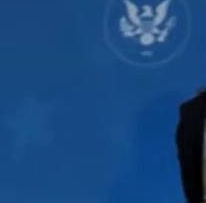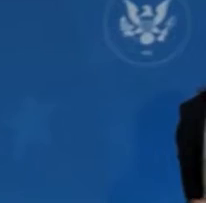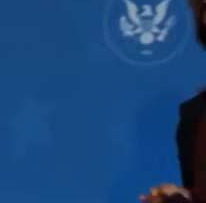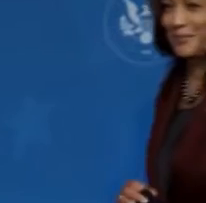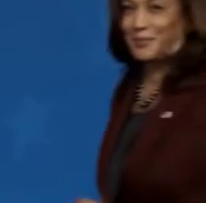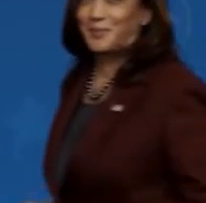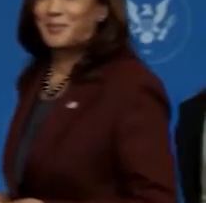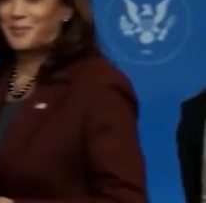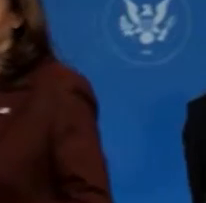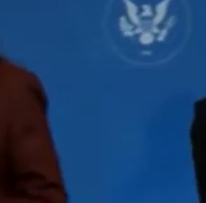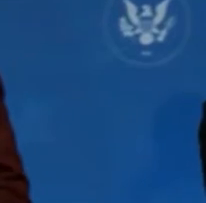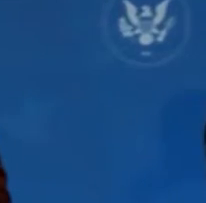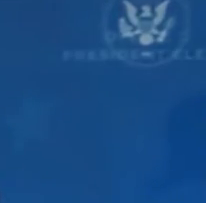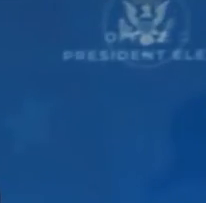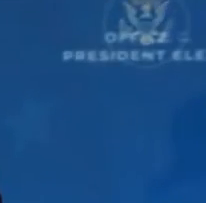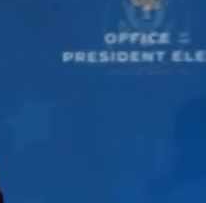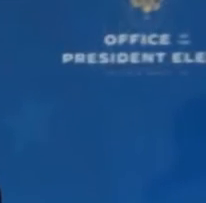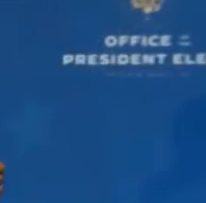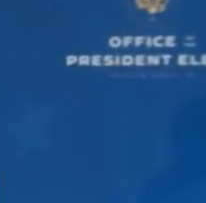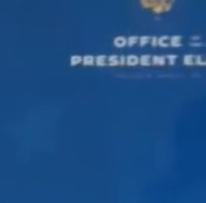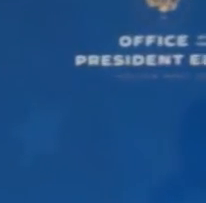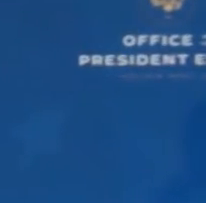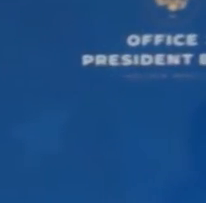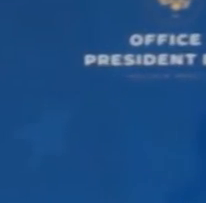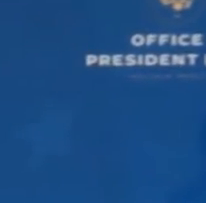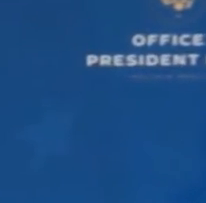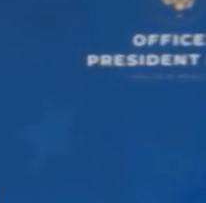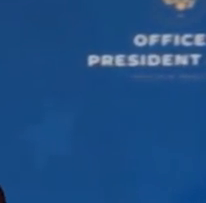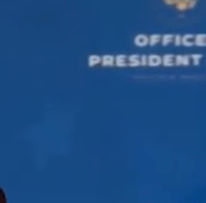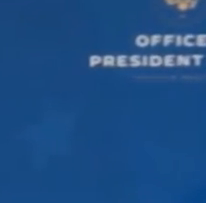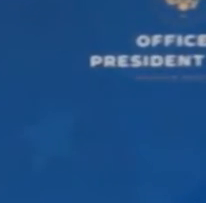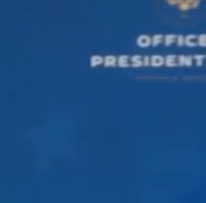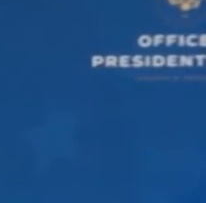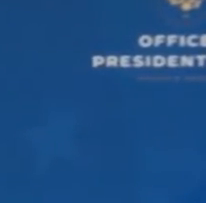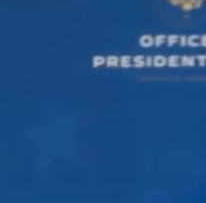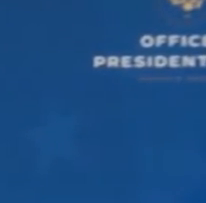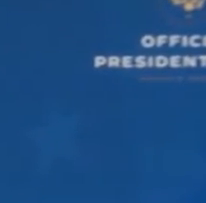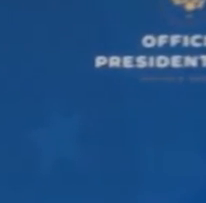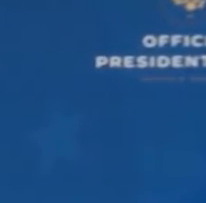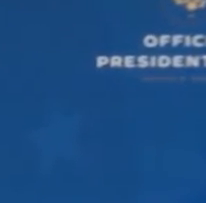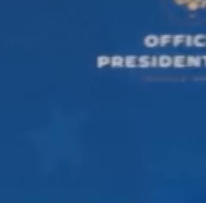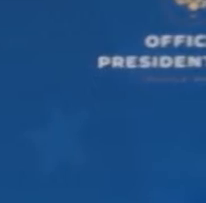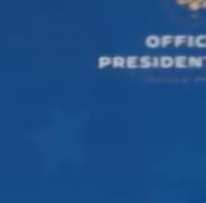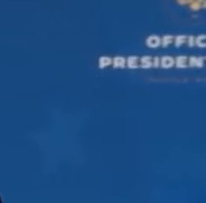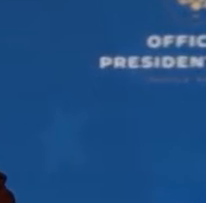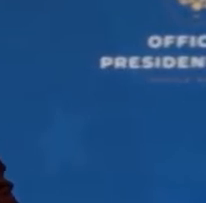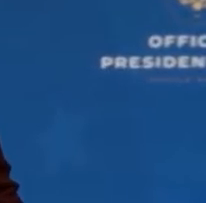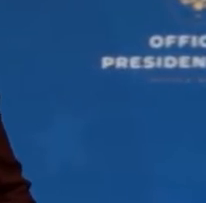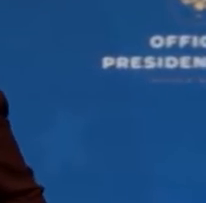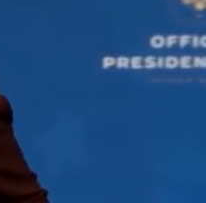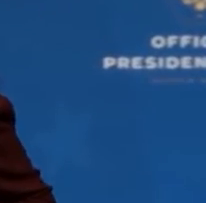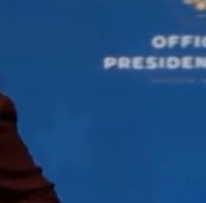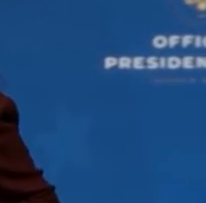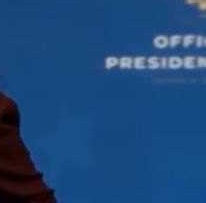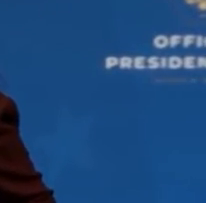por su parte la vicepresidenta electa kamala harris también ha alabado a los elegidos detallando que son los líderes que eeuu necesita